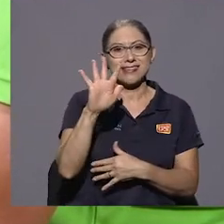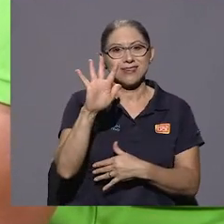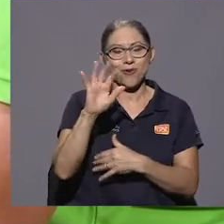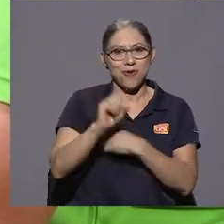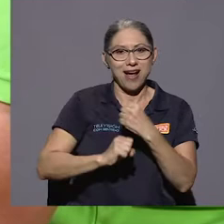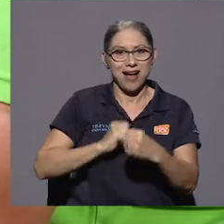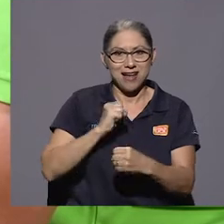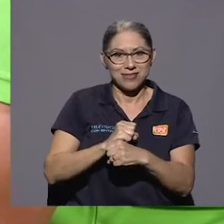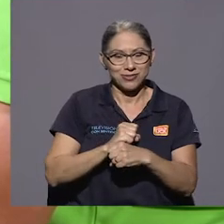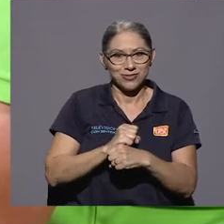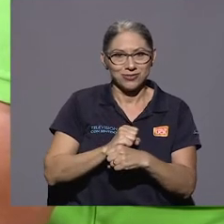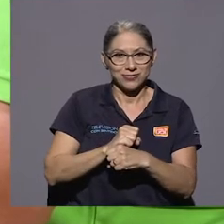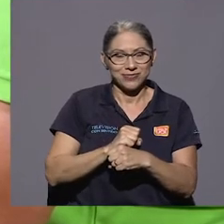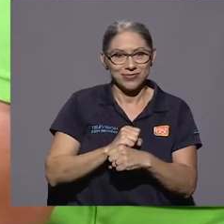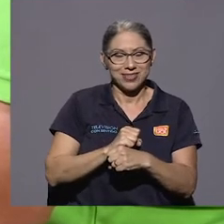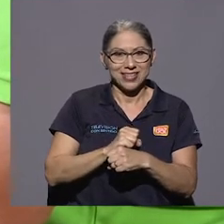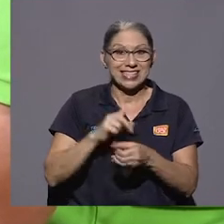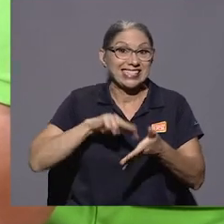yo fui